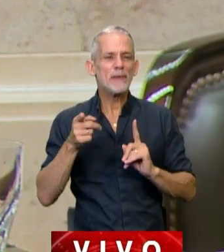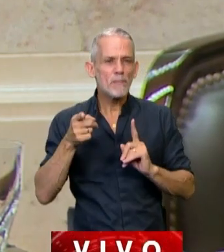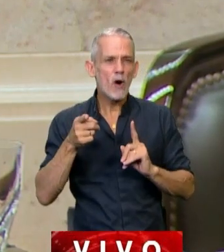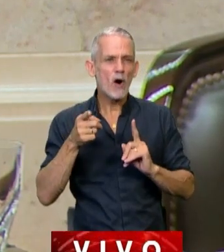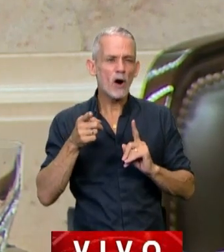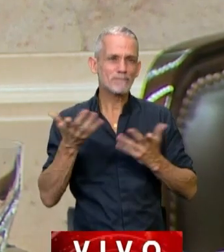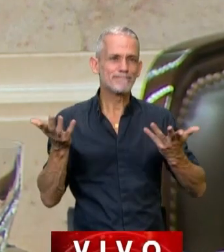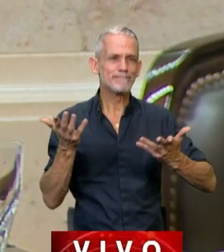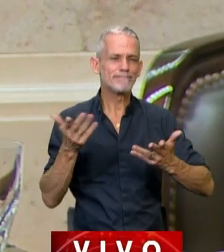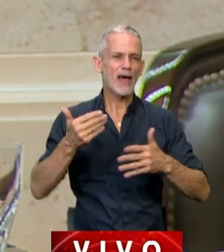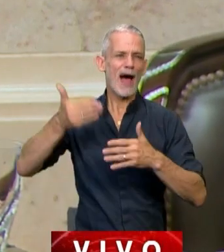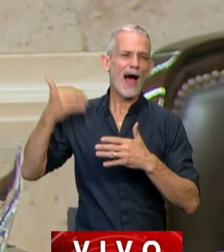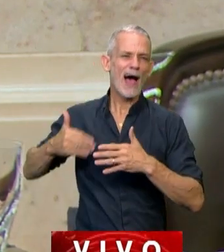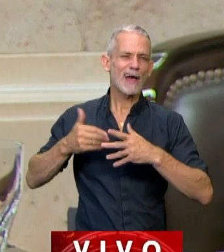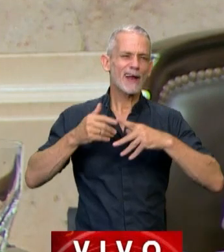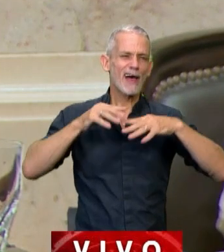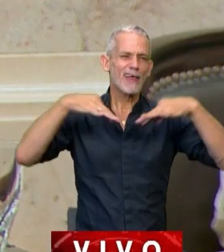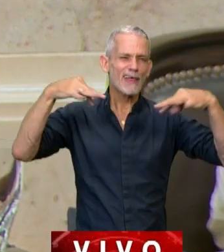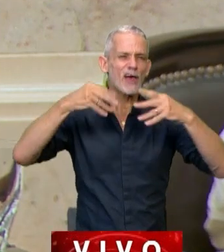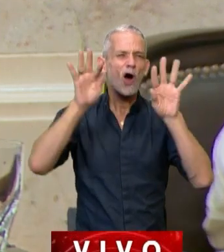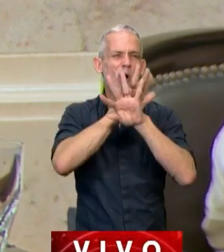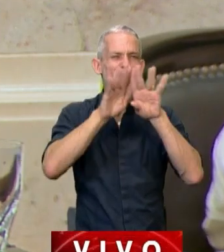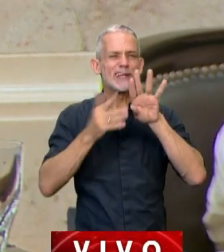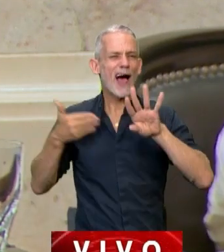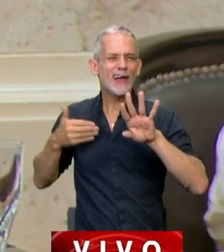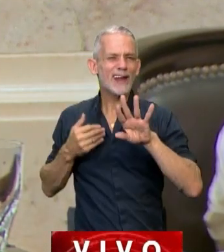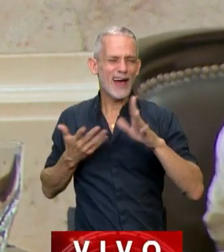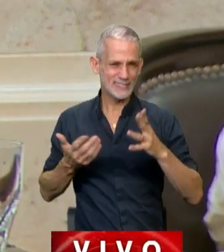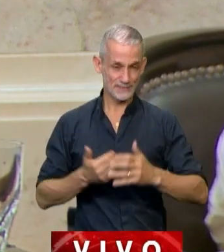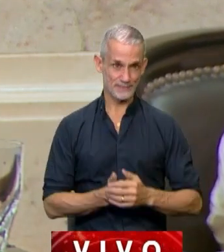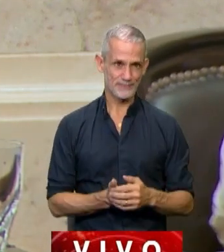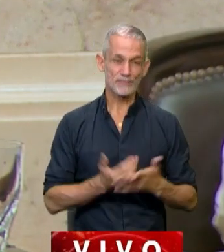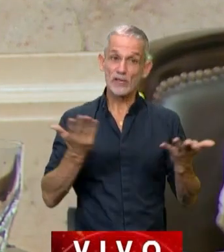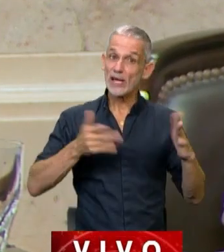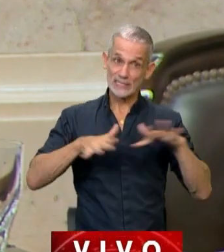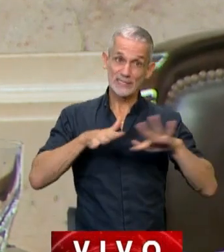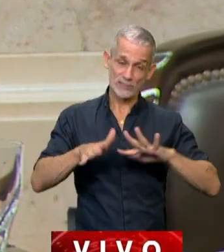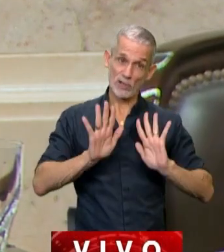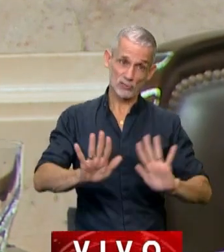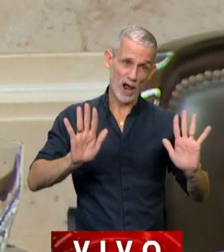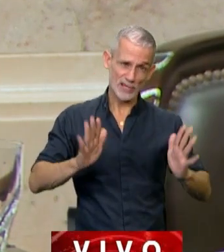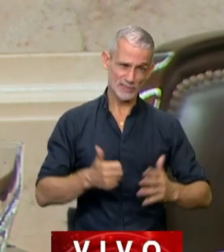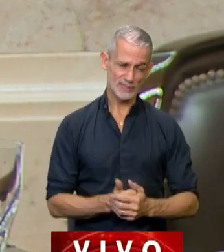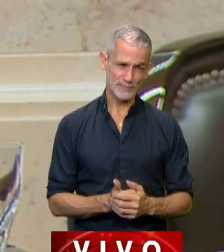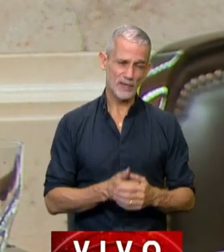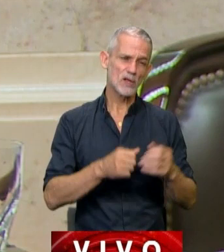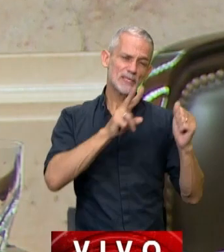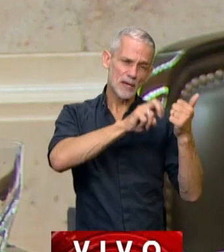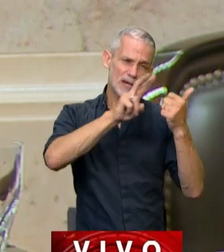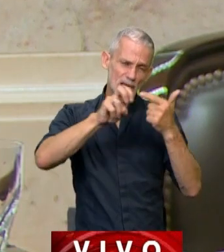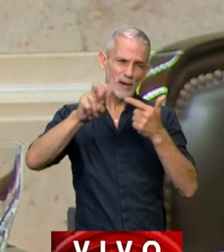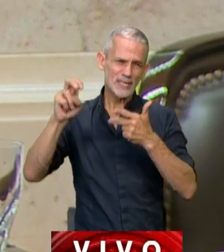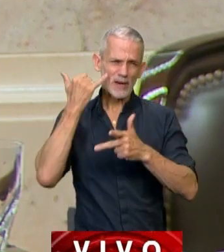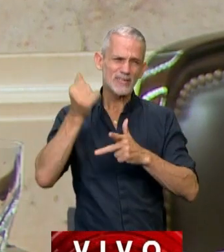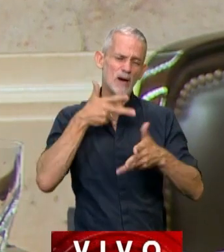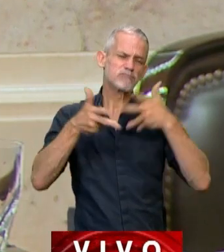gesto obsceno atrás de las cortinas. Y en esta situación estamos, porque además de todas estas cuestiones que